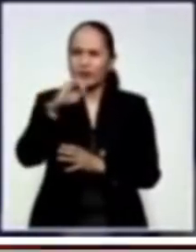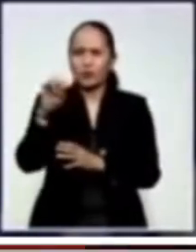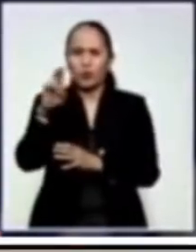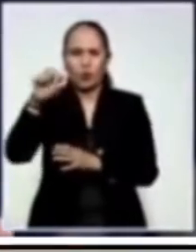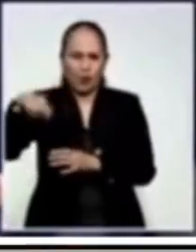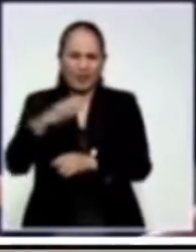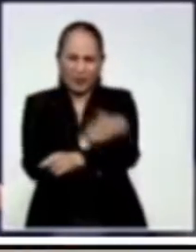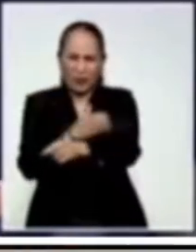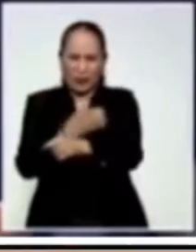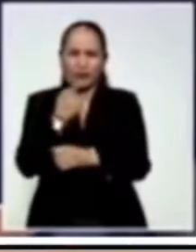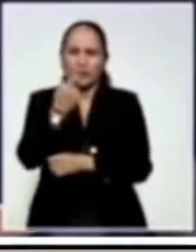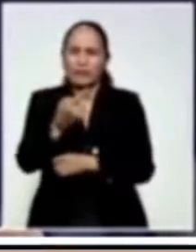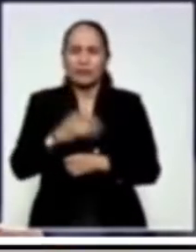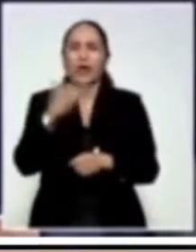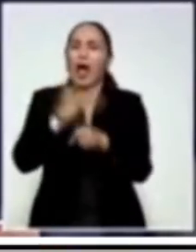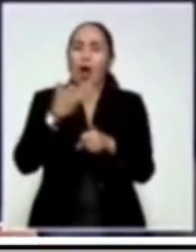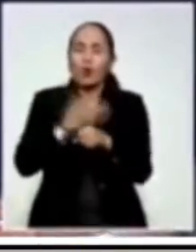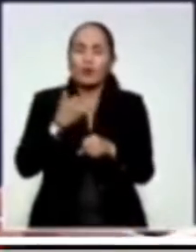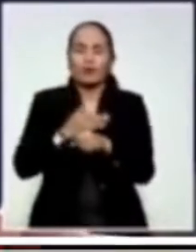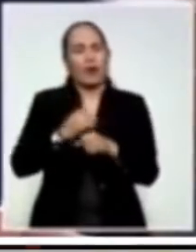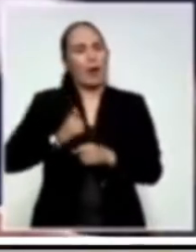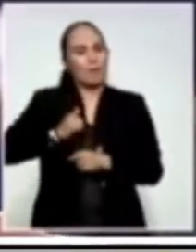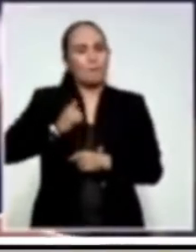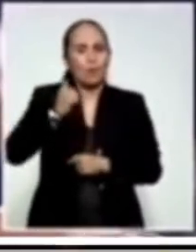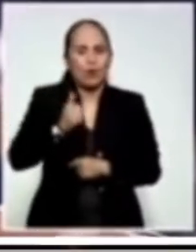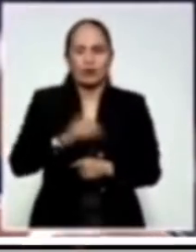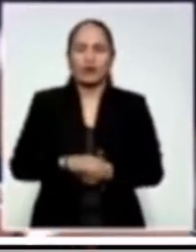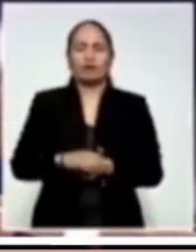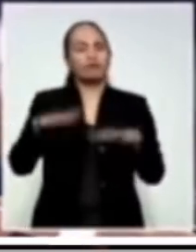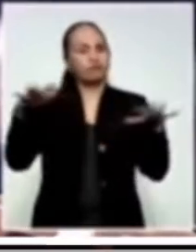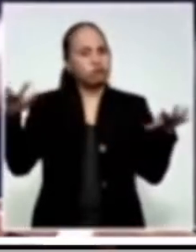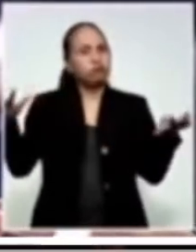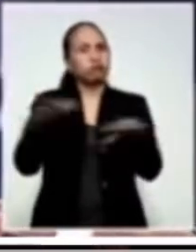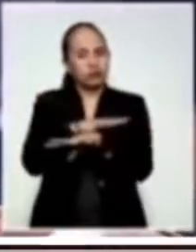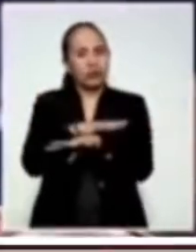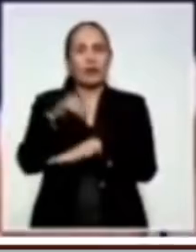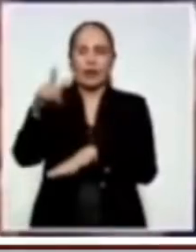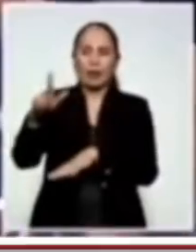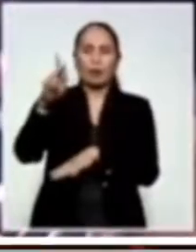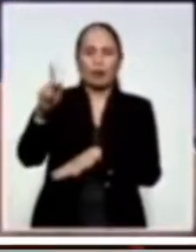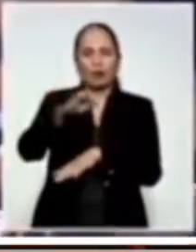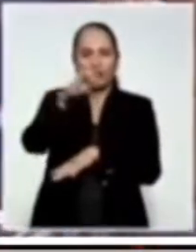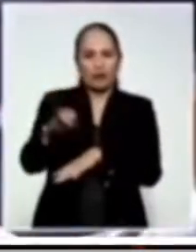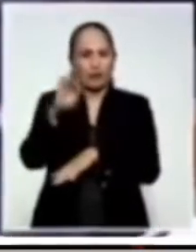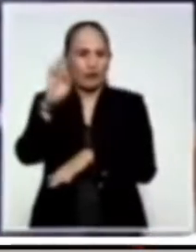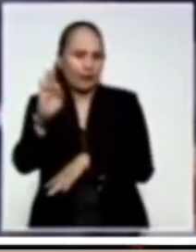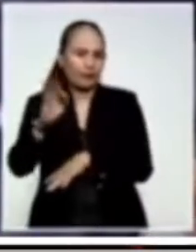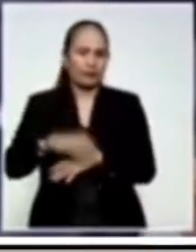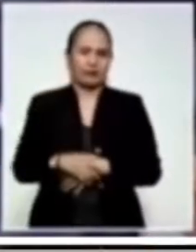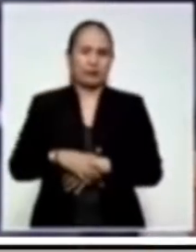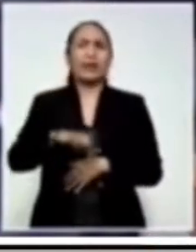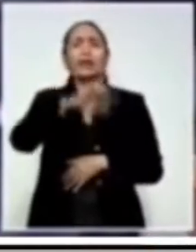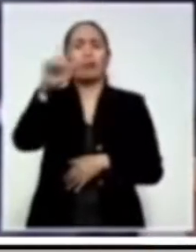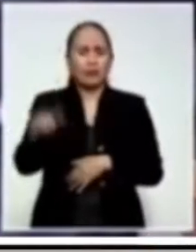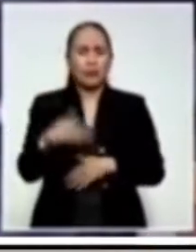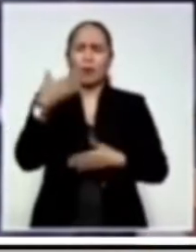Jiménez. Aprovechar este momento, esta coyuntura para hacer una transformación en el Poder Judicial y hacer un poco más claro el